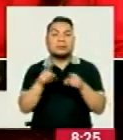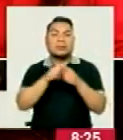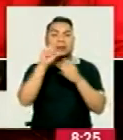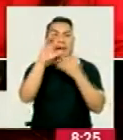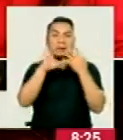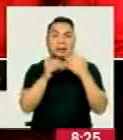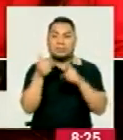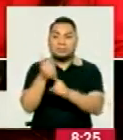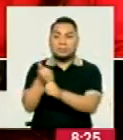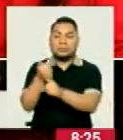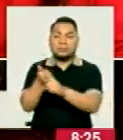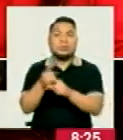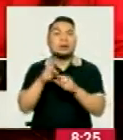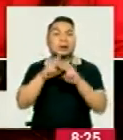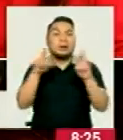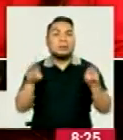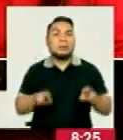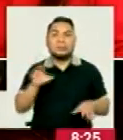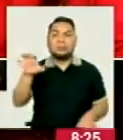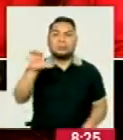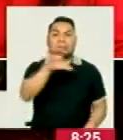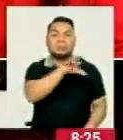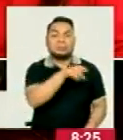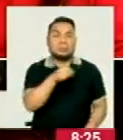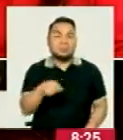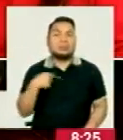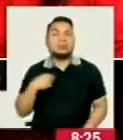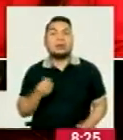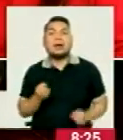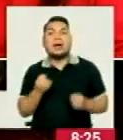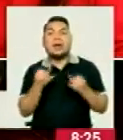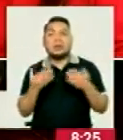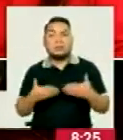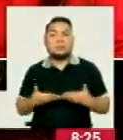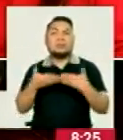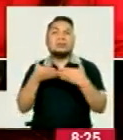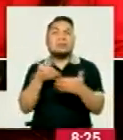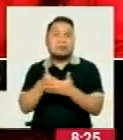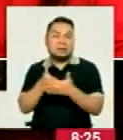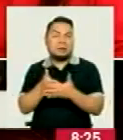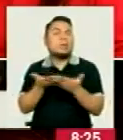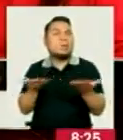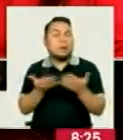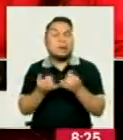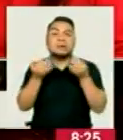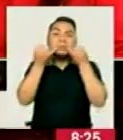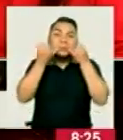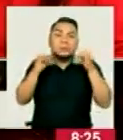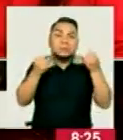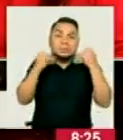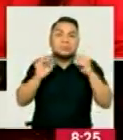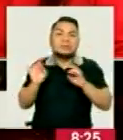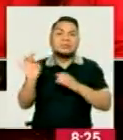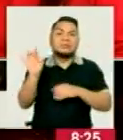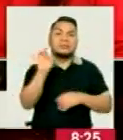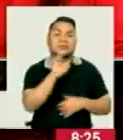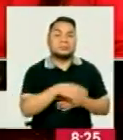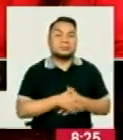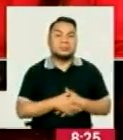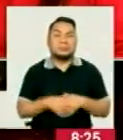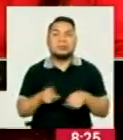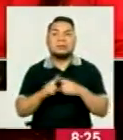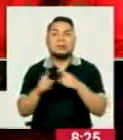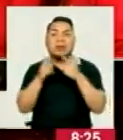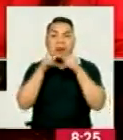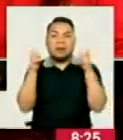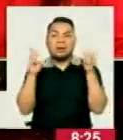propias de cada región que se convierten en una especie de barreras. El idioma, por ejemplo, las lenguas en las que la diversidad de